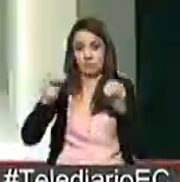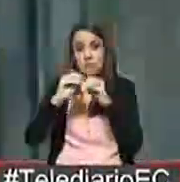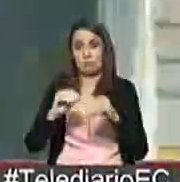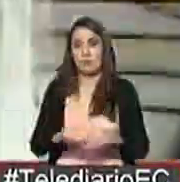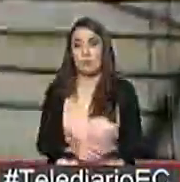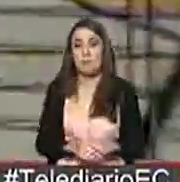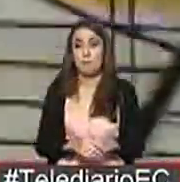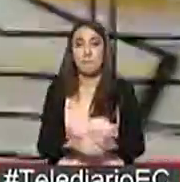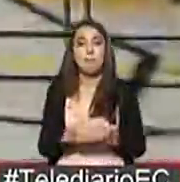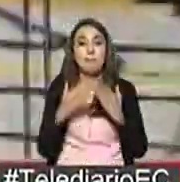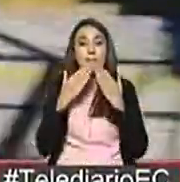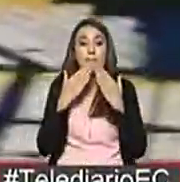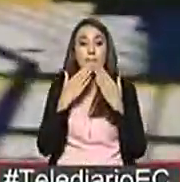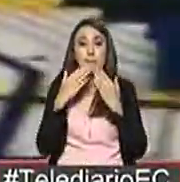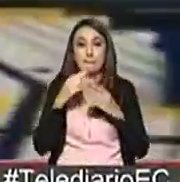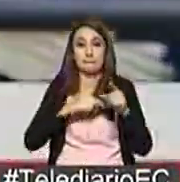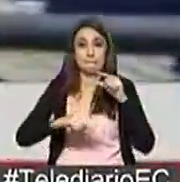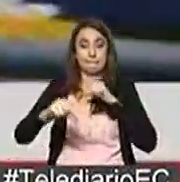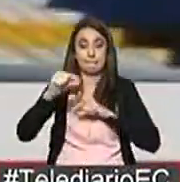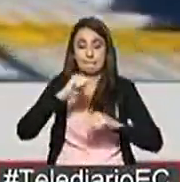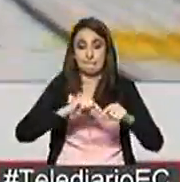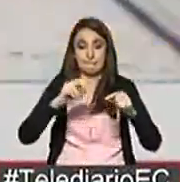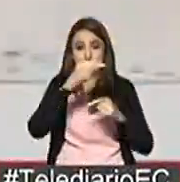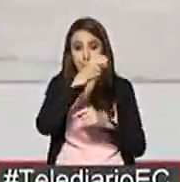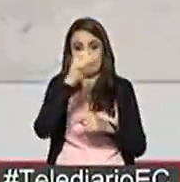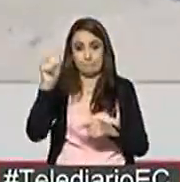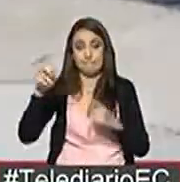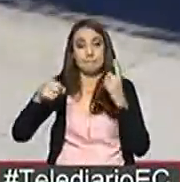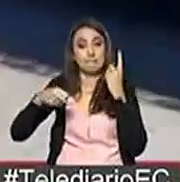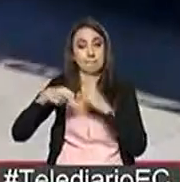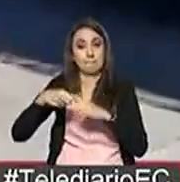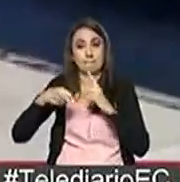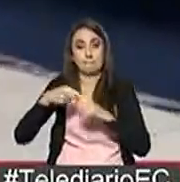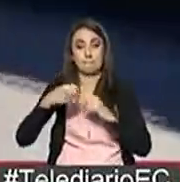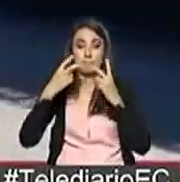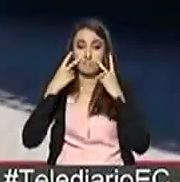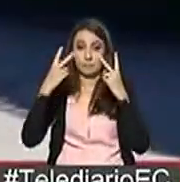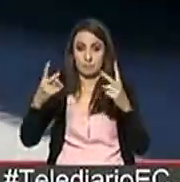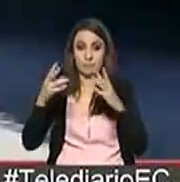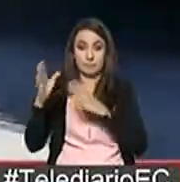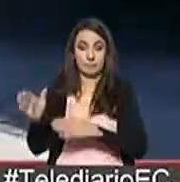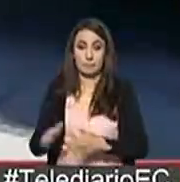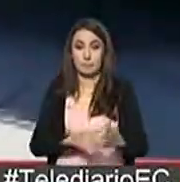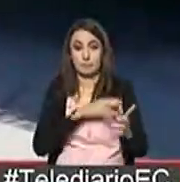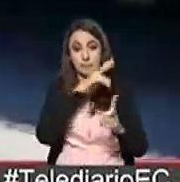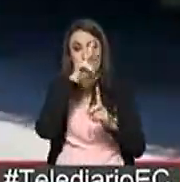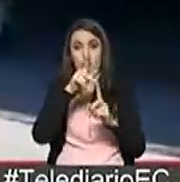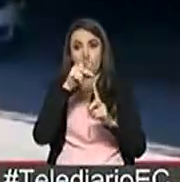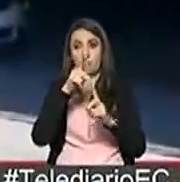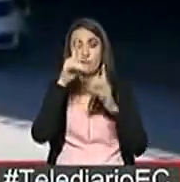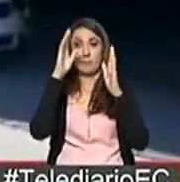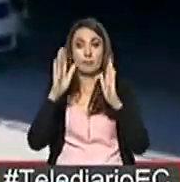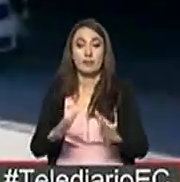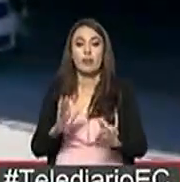Hasta el laboratorio de criminalística en el norte de Quito, fue trasladada la prefecta de Pichincha, Paola Pavón, para participar en la audiencia